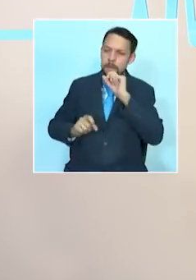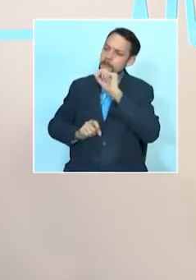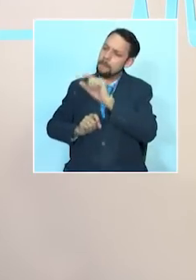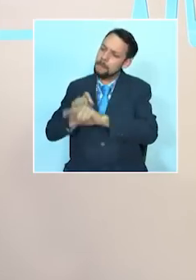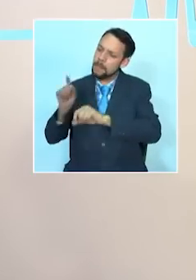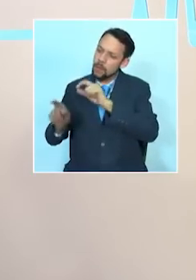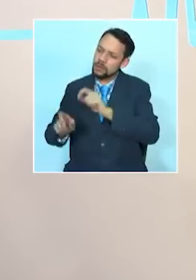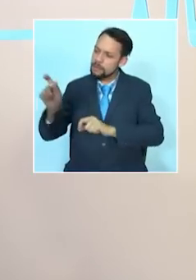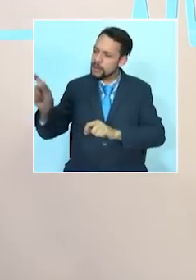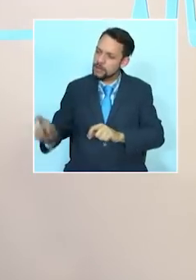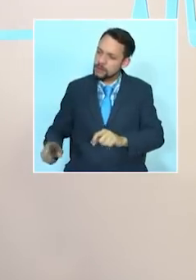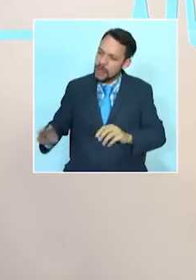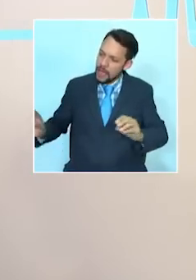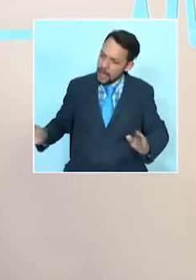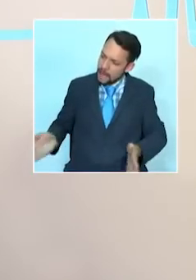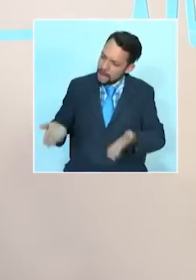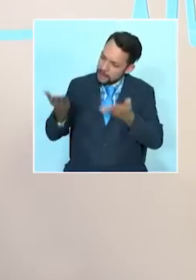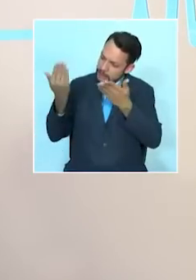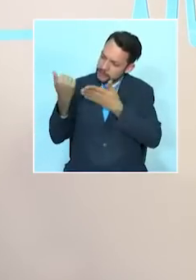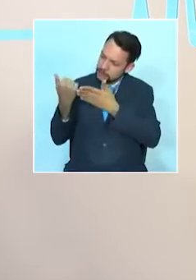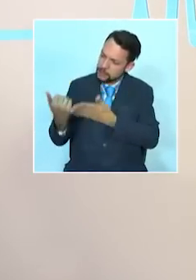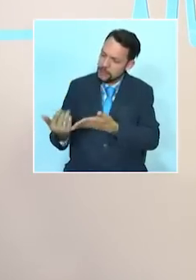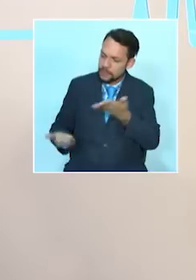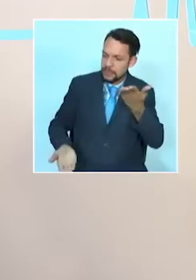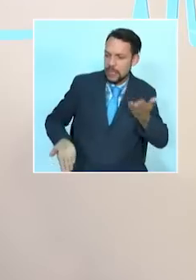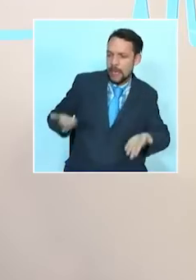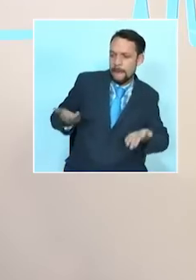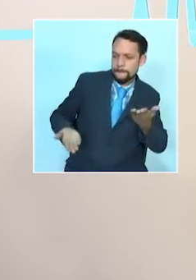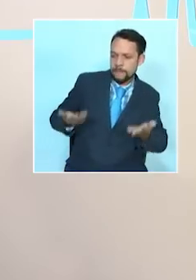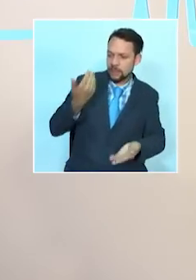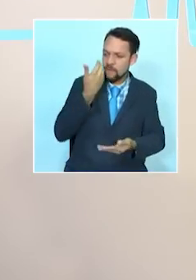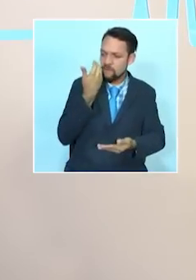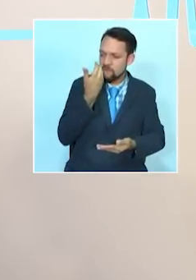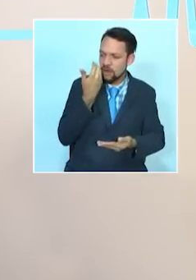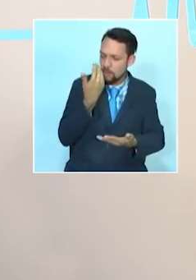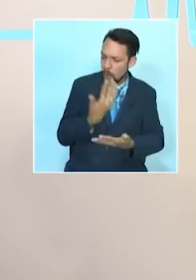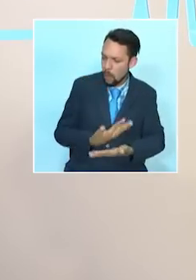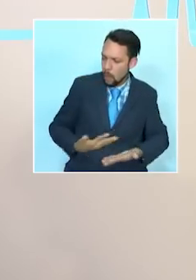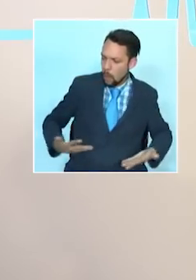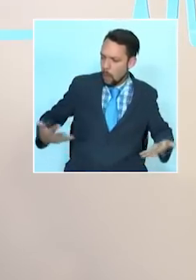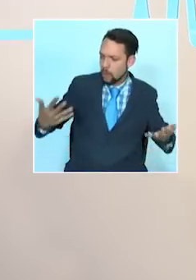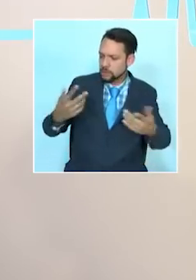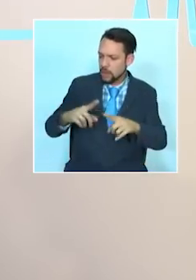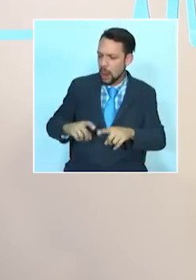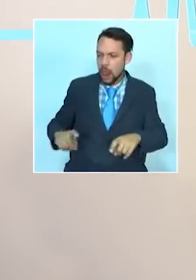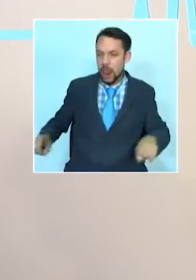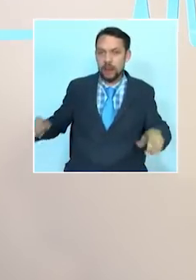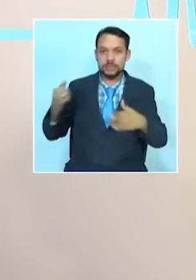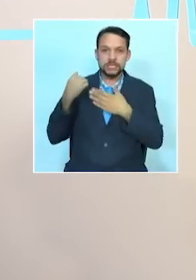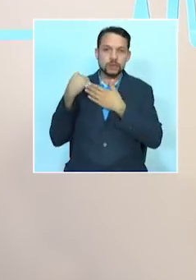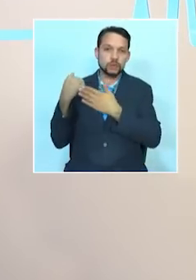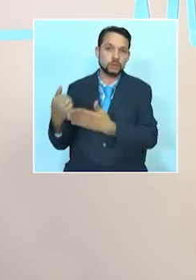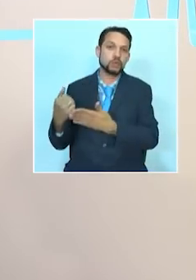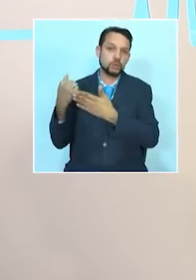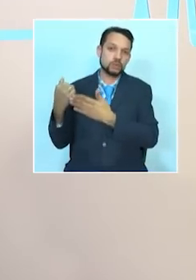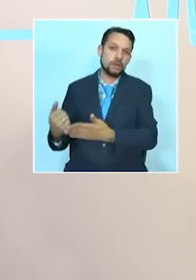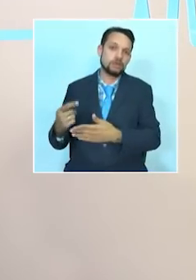calidad de vida dependiendo esas patologías que van naciendo de esa eh